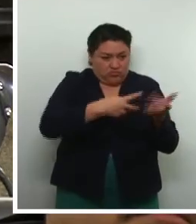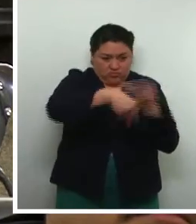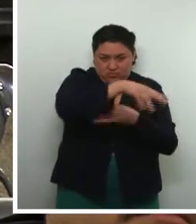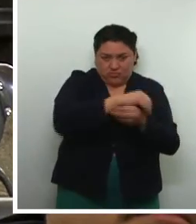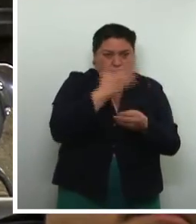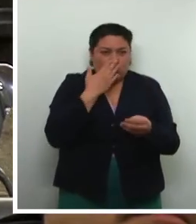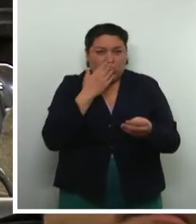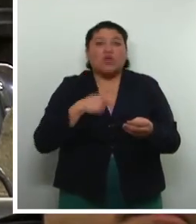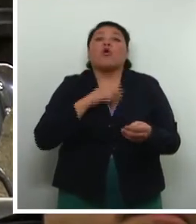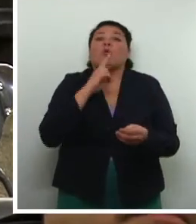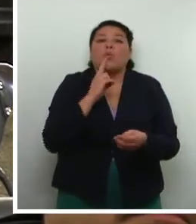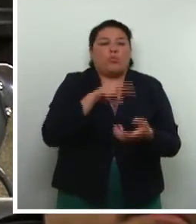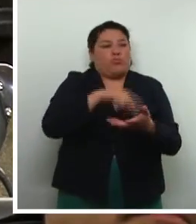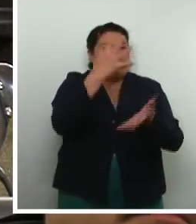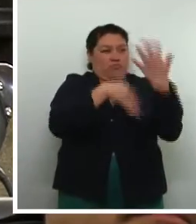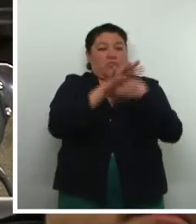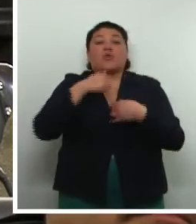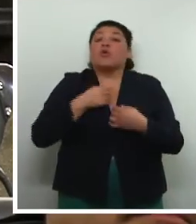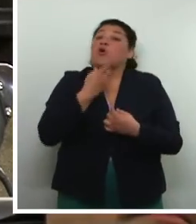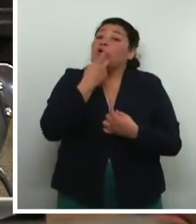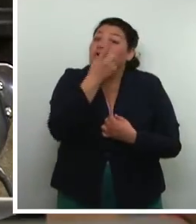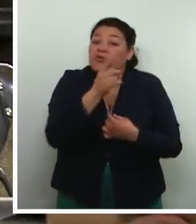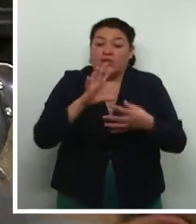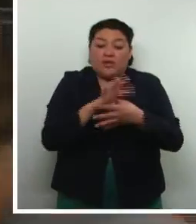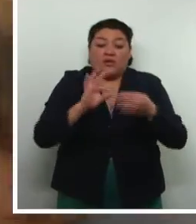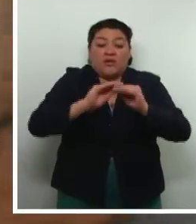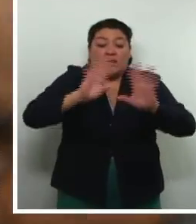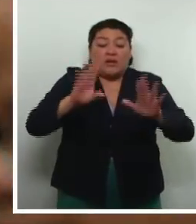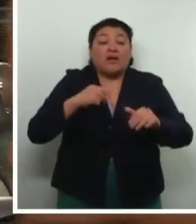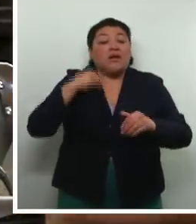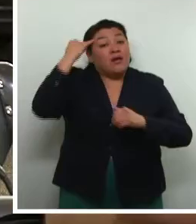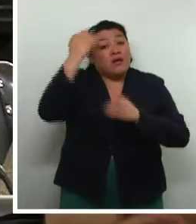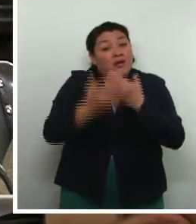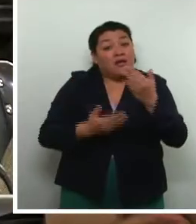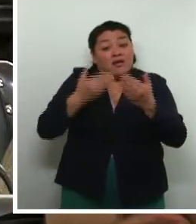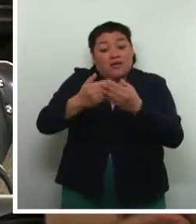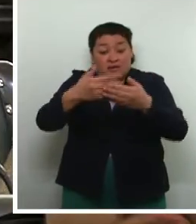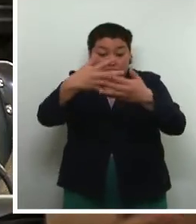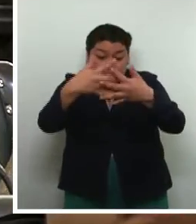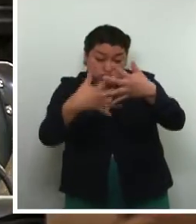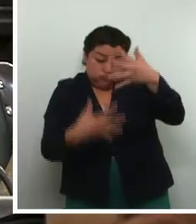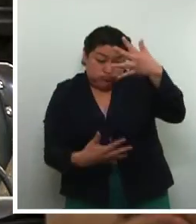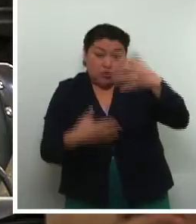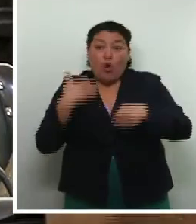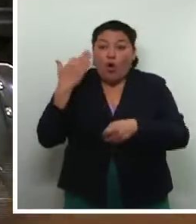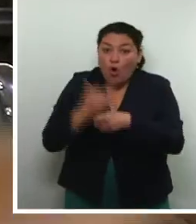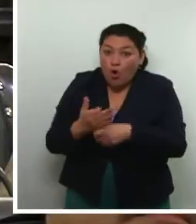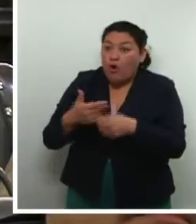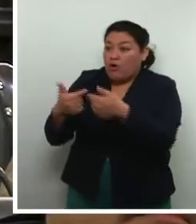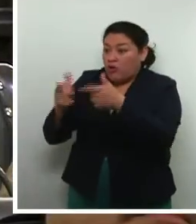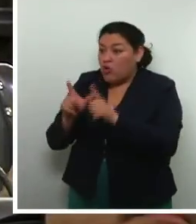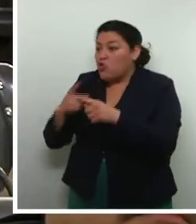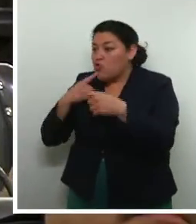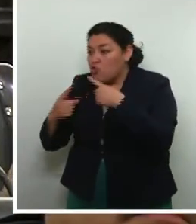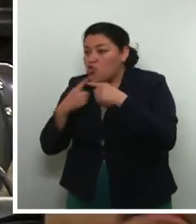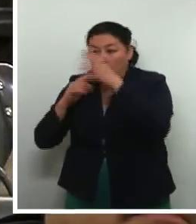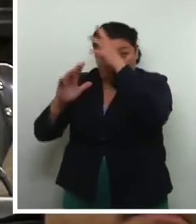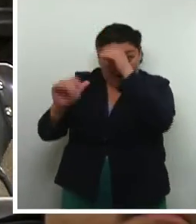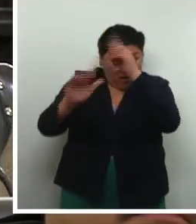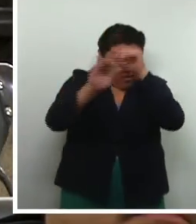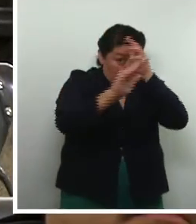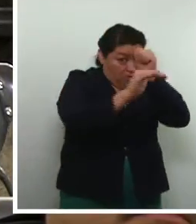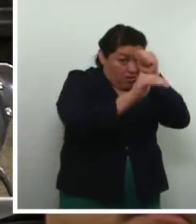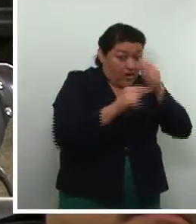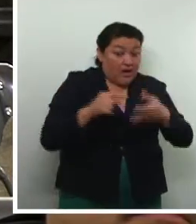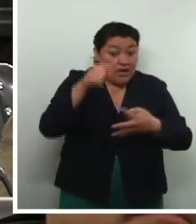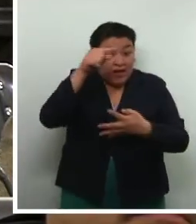Sustentable, también dije que quede claro que estas reservas que estamos haciendo en un ejercicio parlamentario para construir acuerdos no